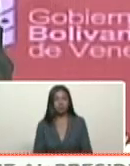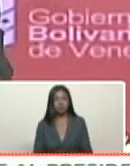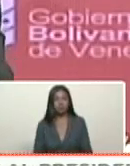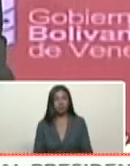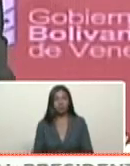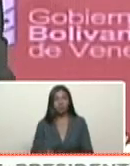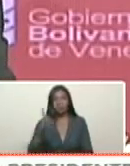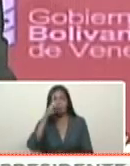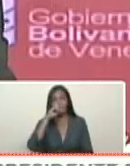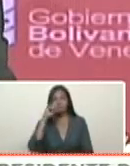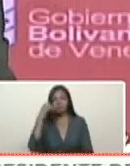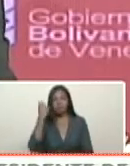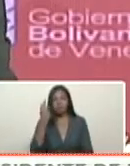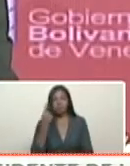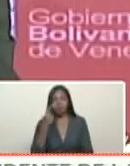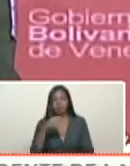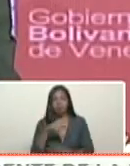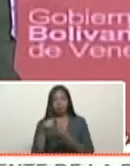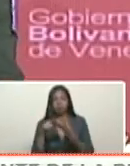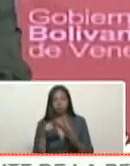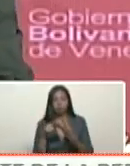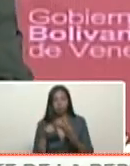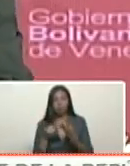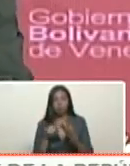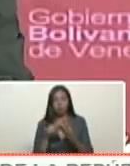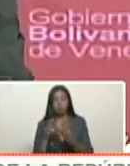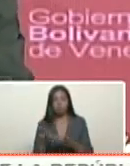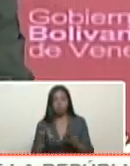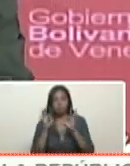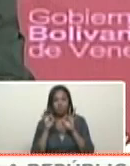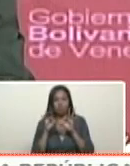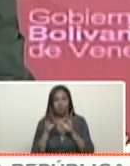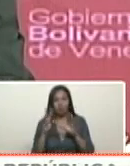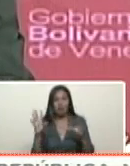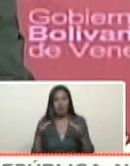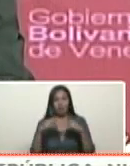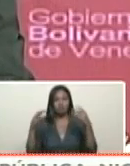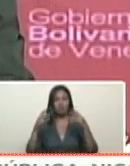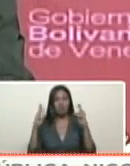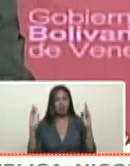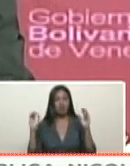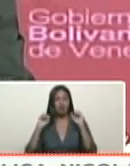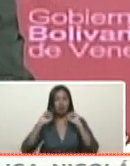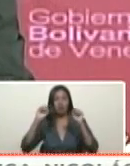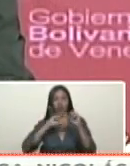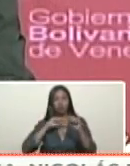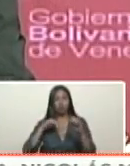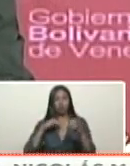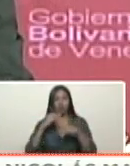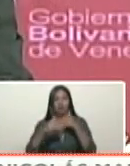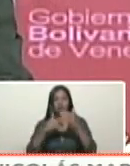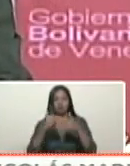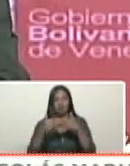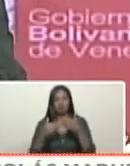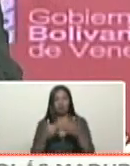2 años después tenemos 4 frentes prioritarios. Con grandes logros de lo que hemos hecho. De lo que venimos